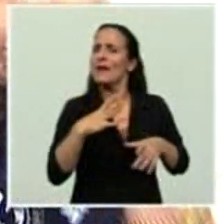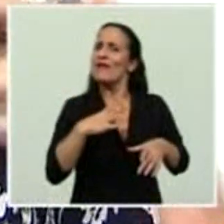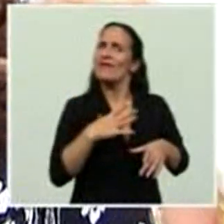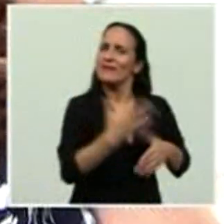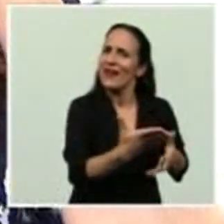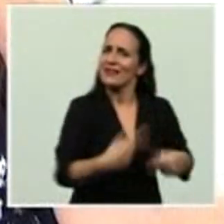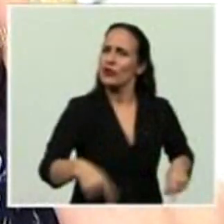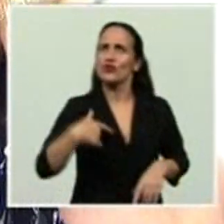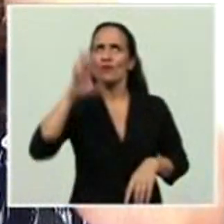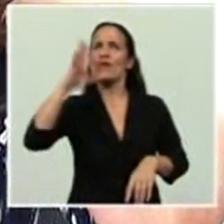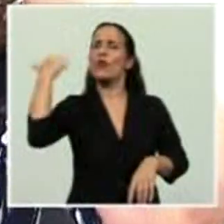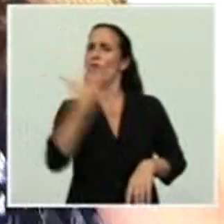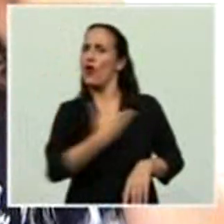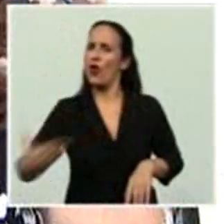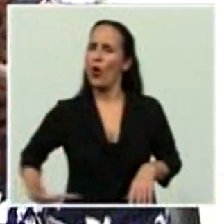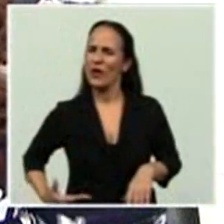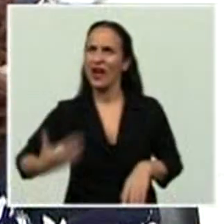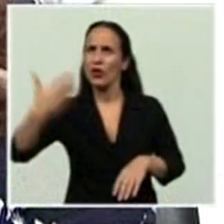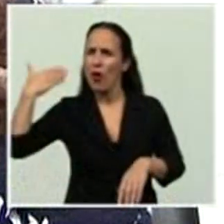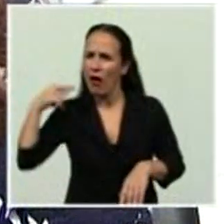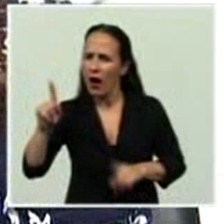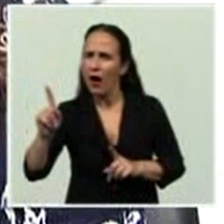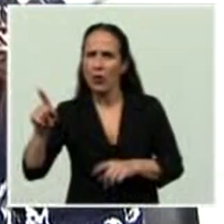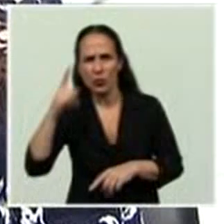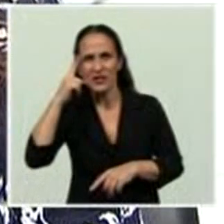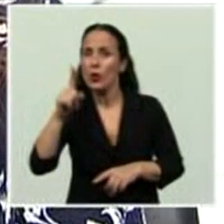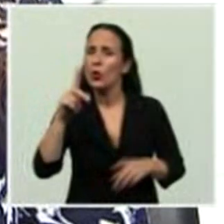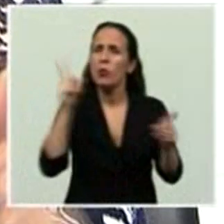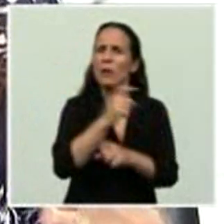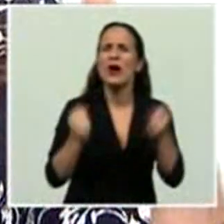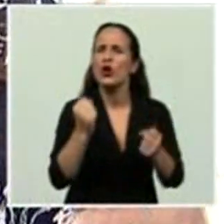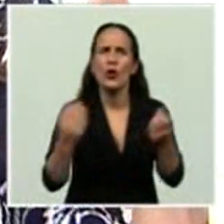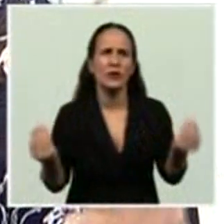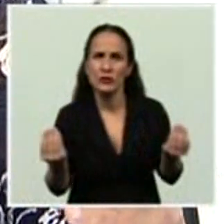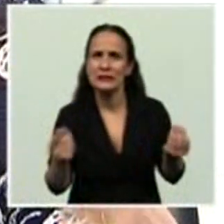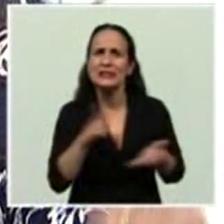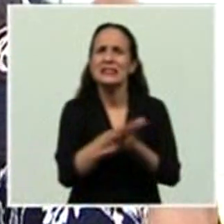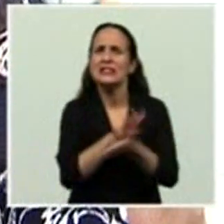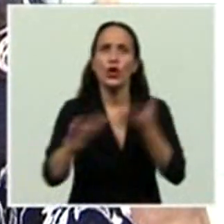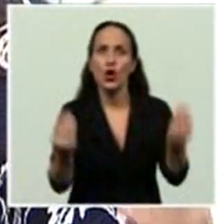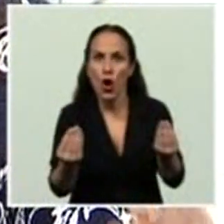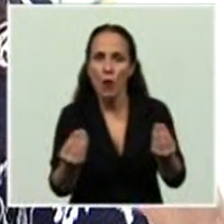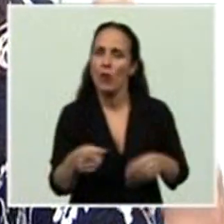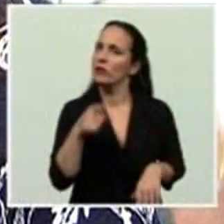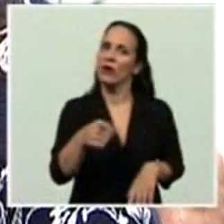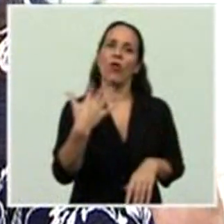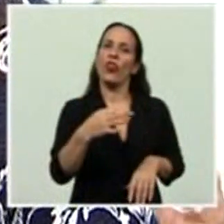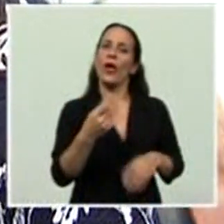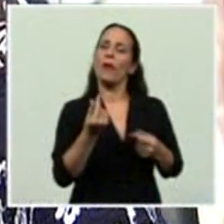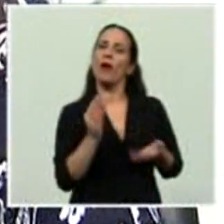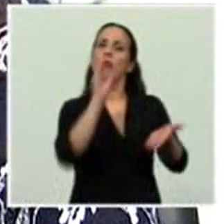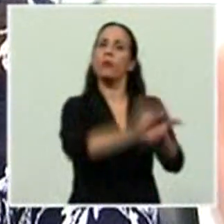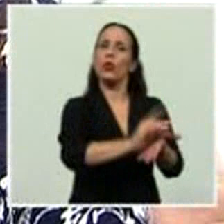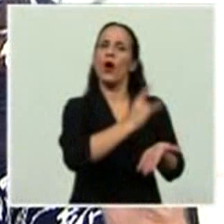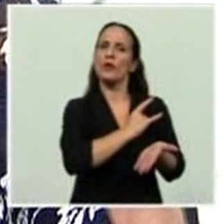recordar algún gobierno que pensó que la solución de los problemas económicos del país radicaba precisamente en reducir el presupuesto de las